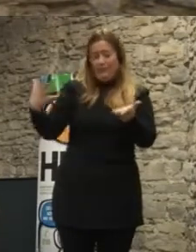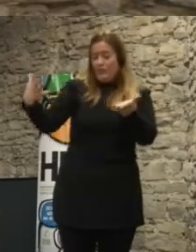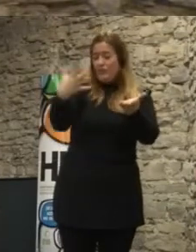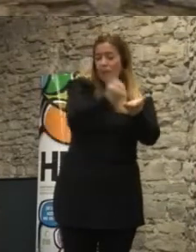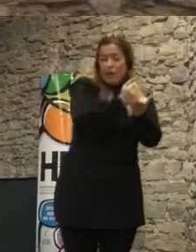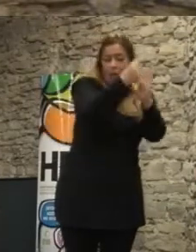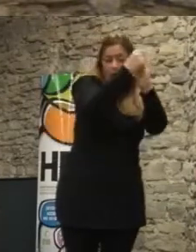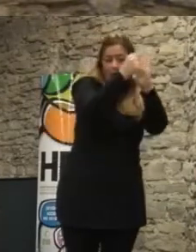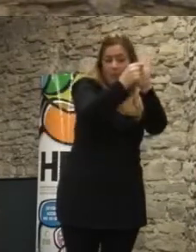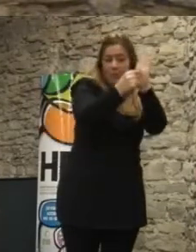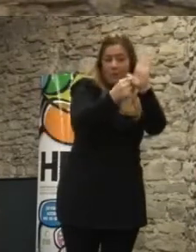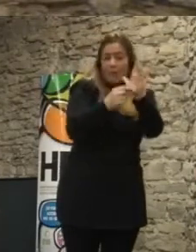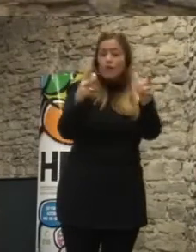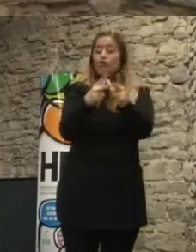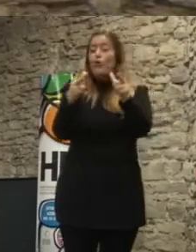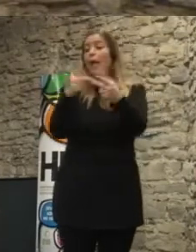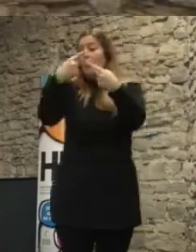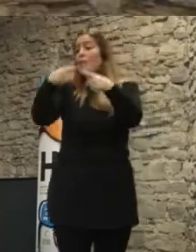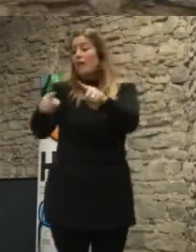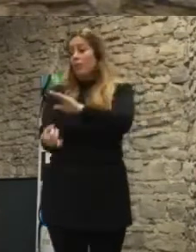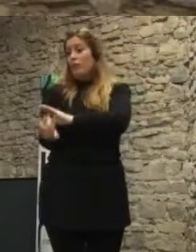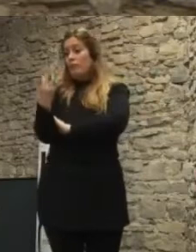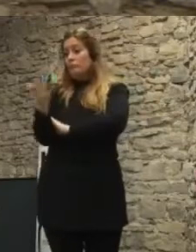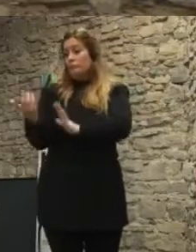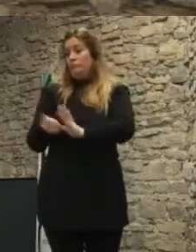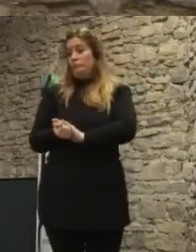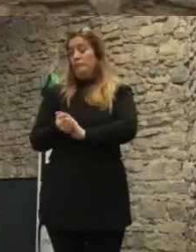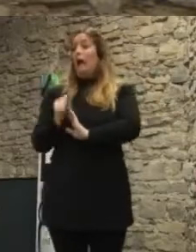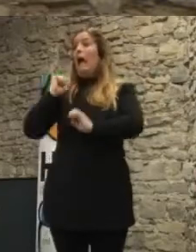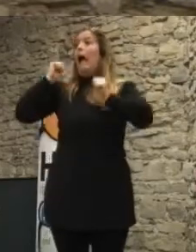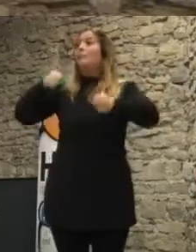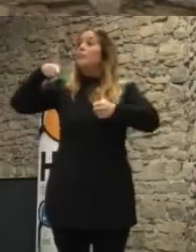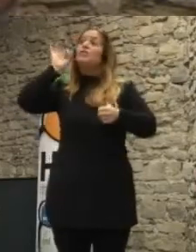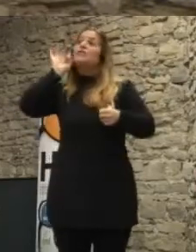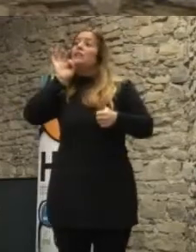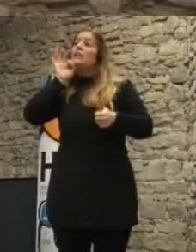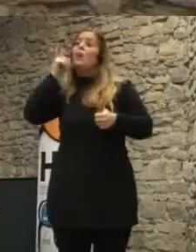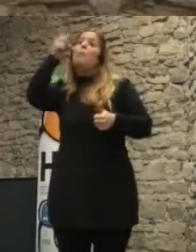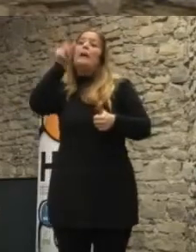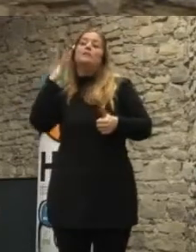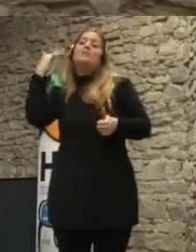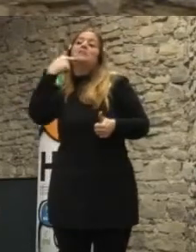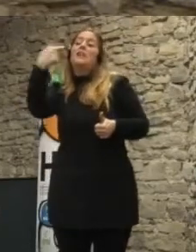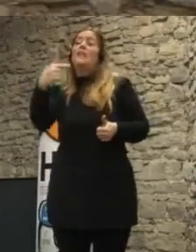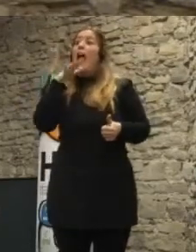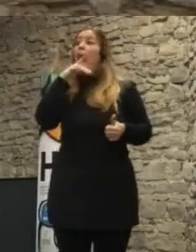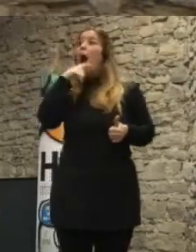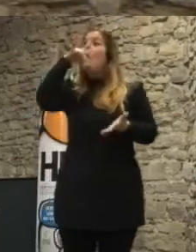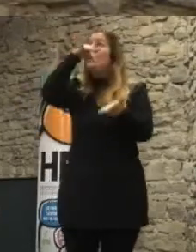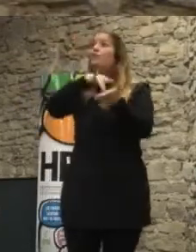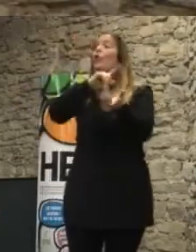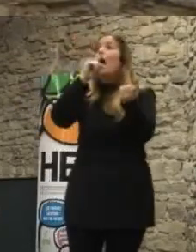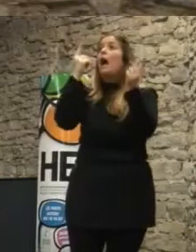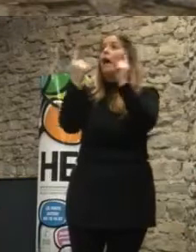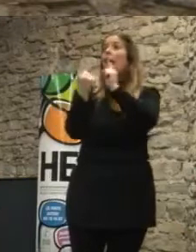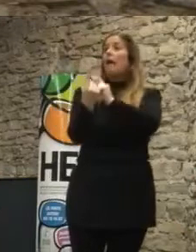una sociedad distinta. Giddens decía al principio de siglo, estamos en medio de un cambio que nos